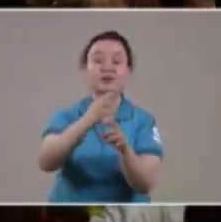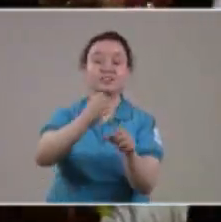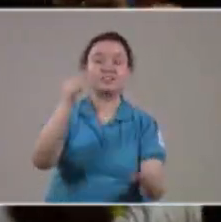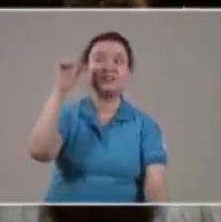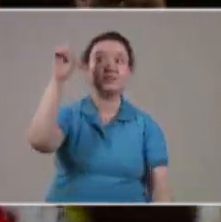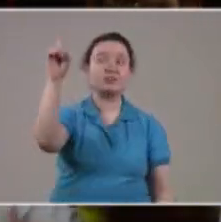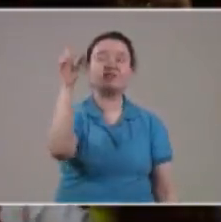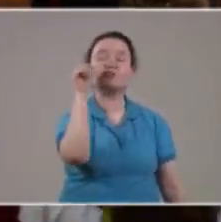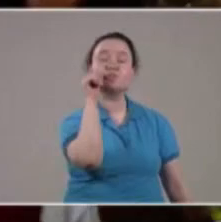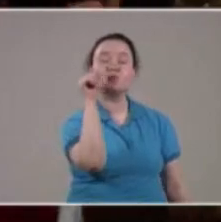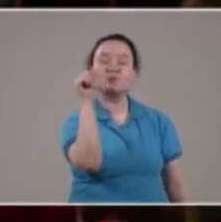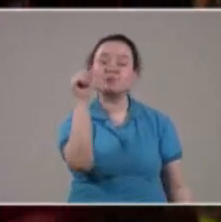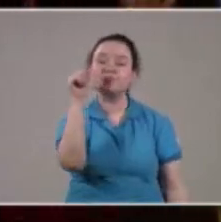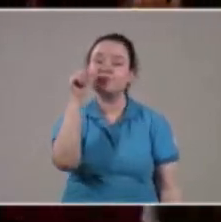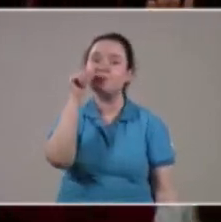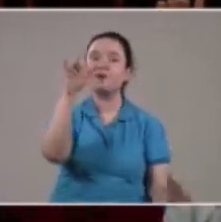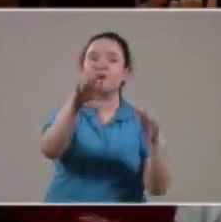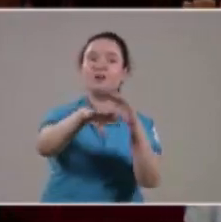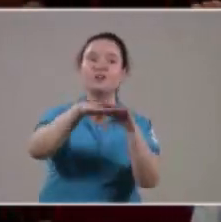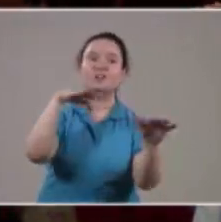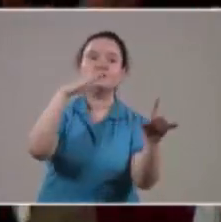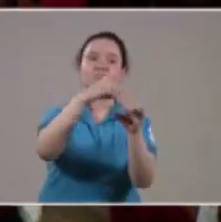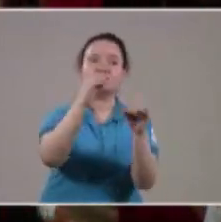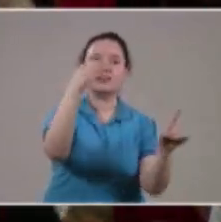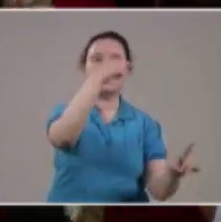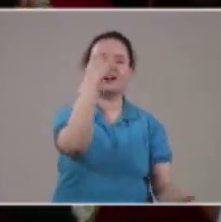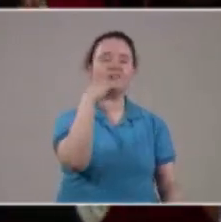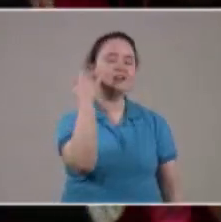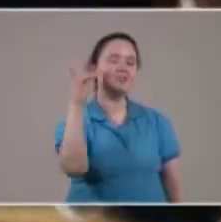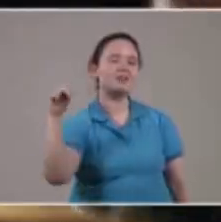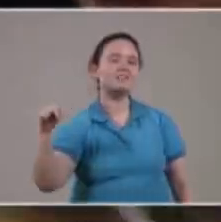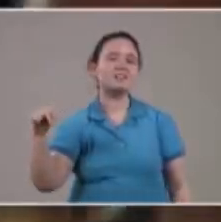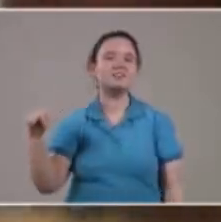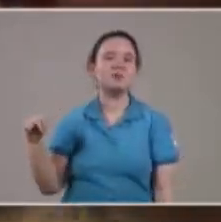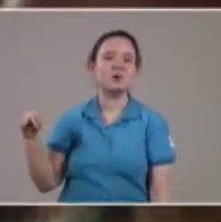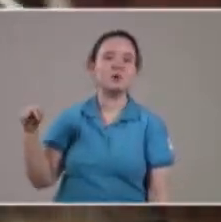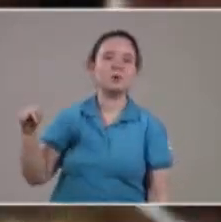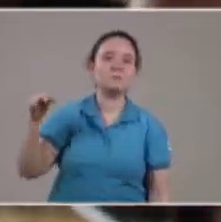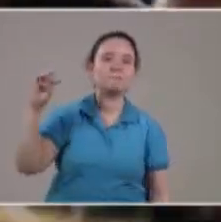autoridad. El fuerte centro de su señorío sale de